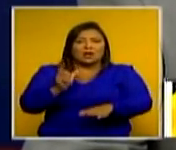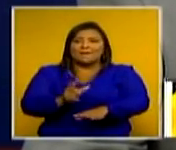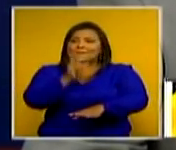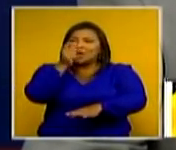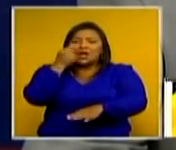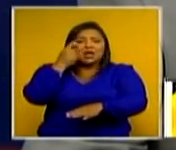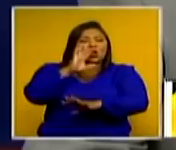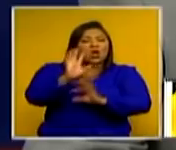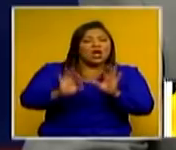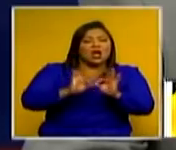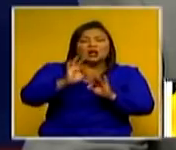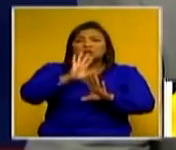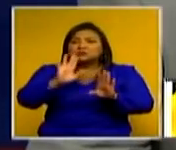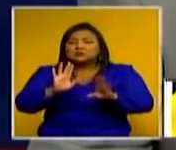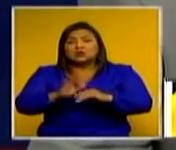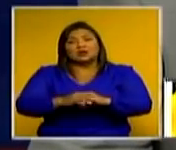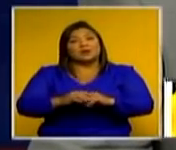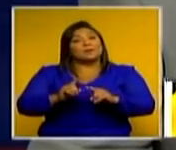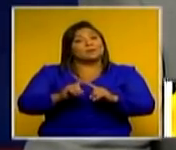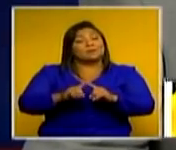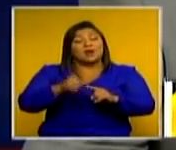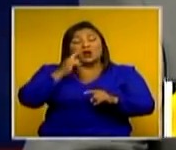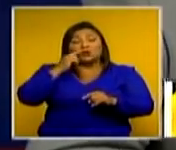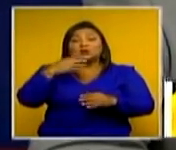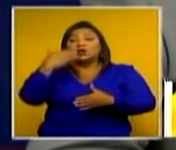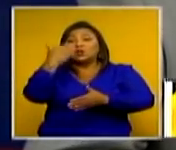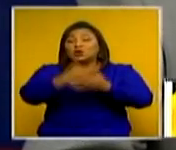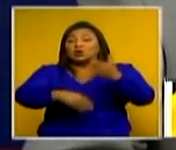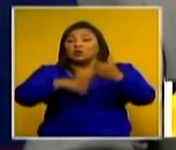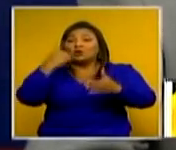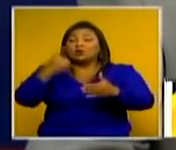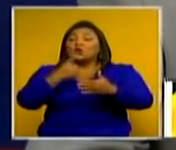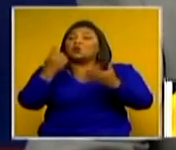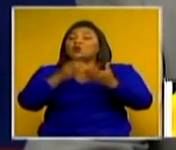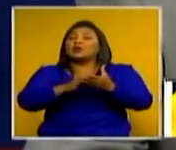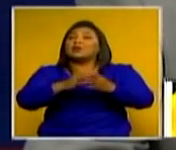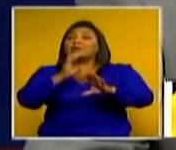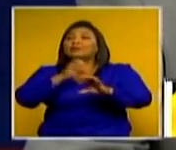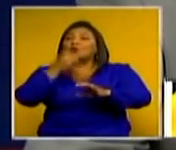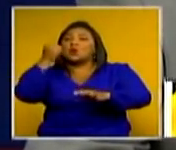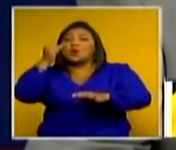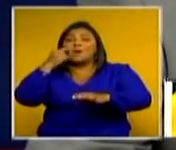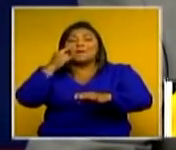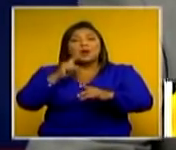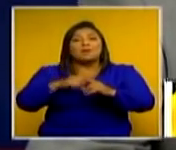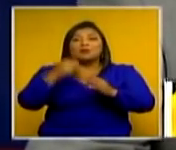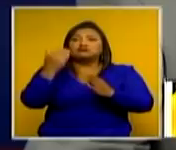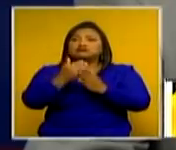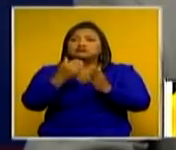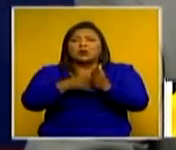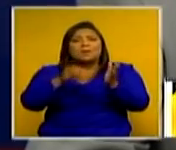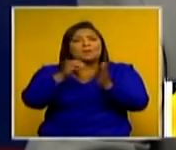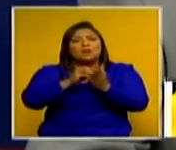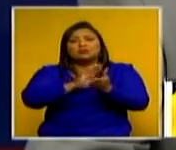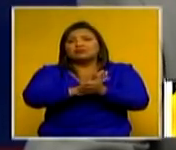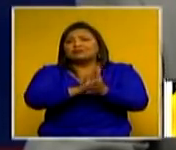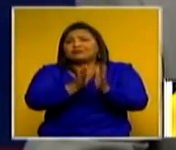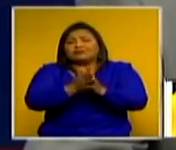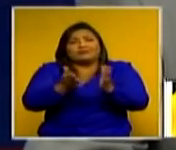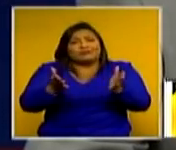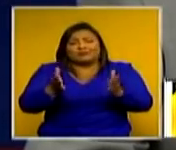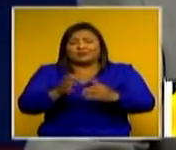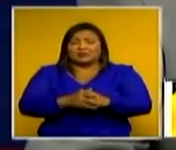de la averiguación que se hizo y el documento único de transporte turístico que no coincide el registro de este documento con los que